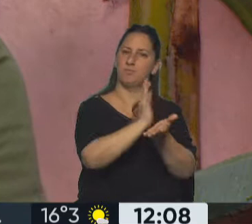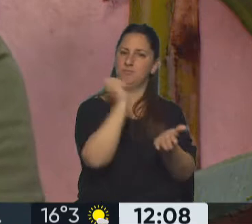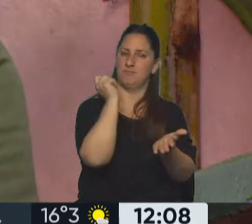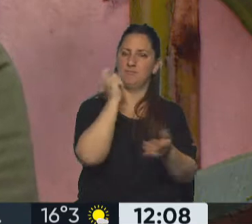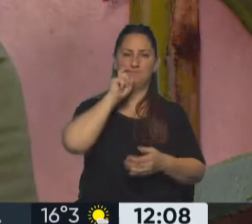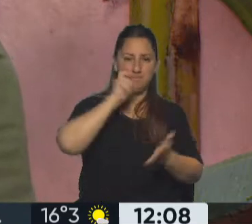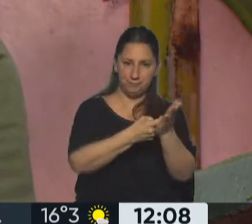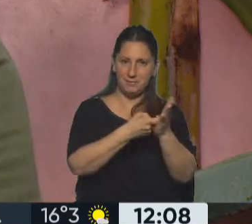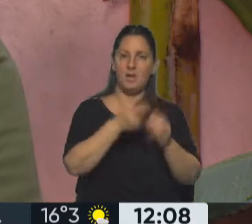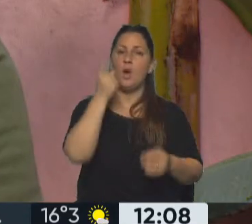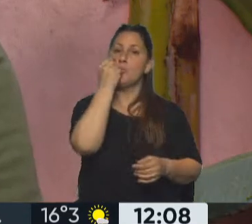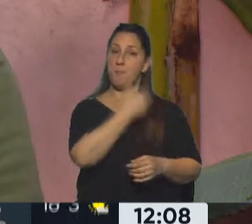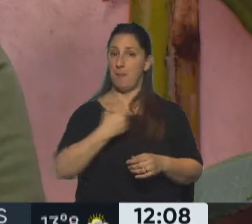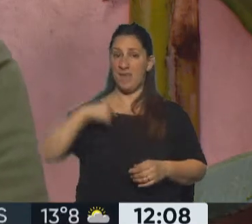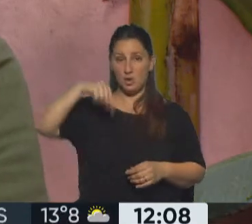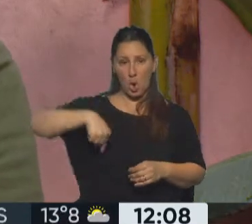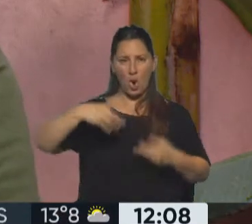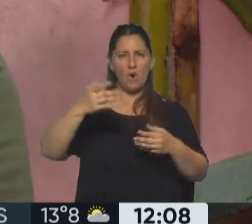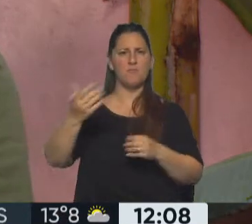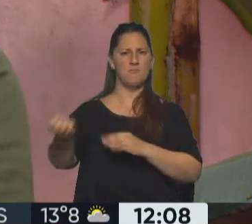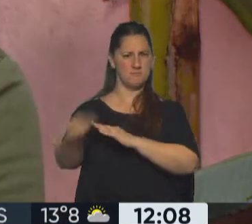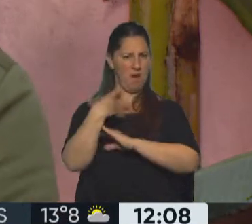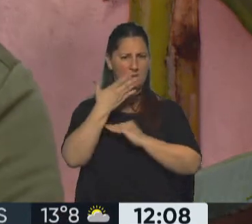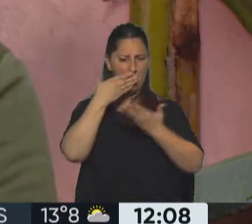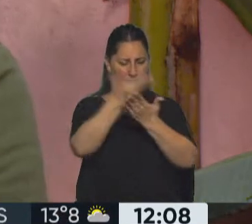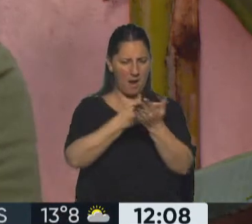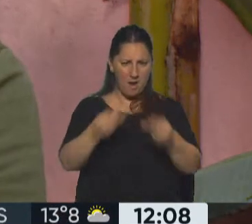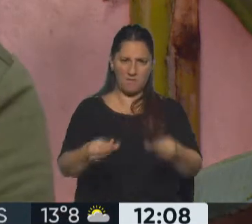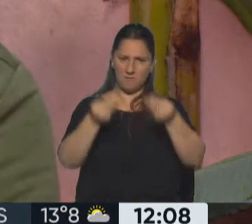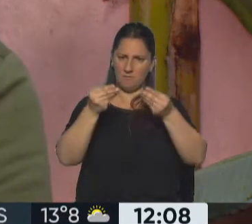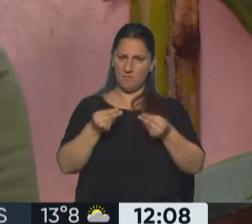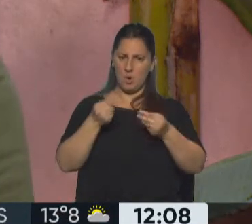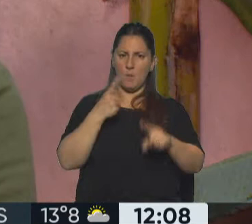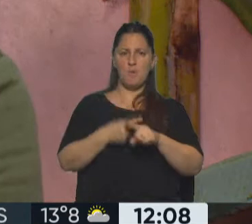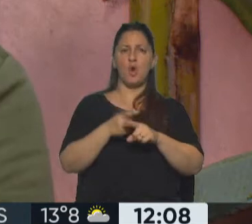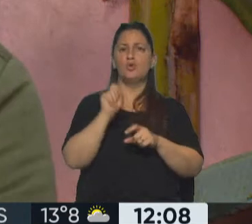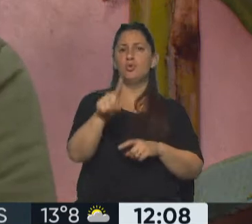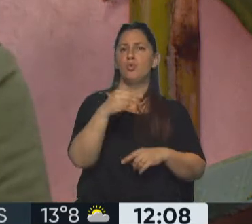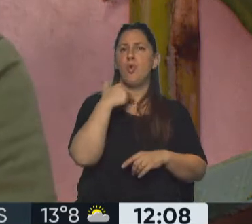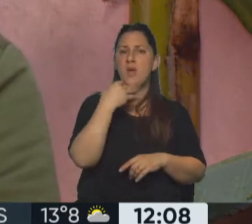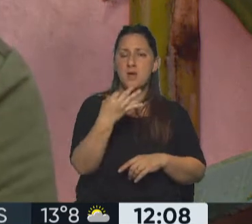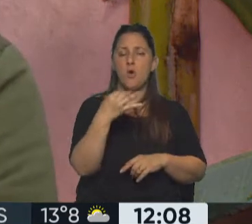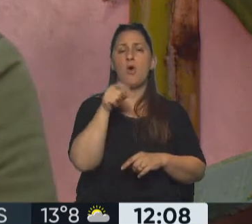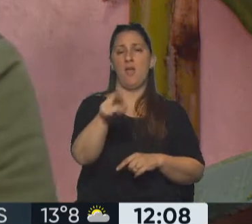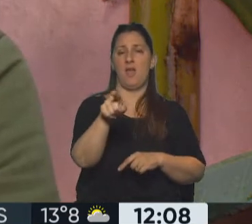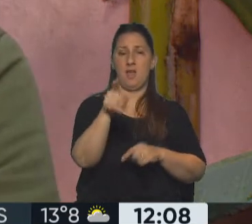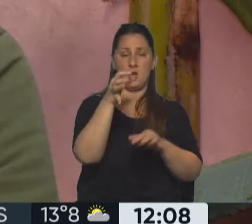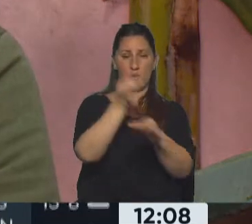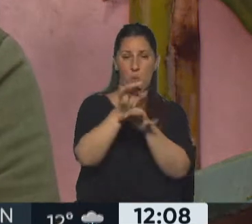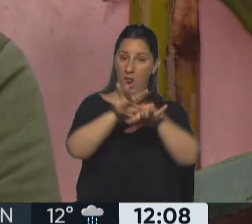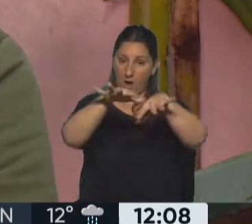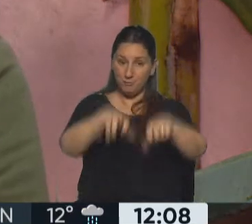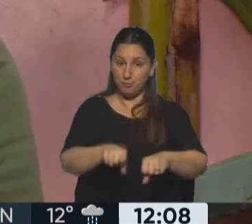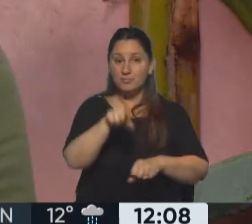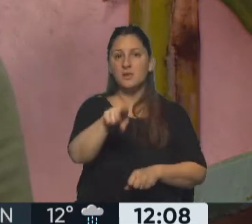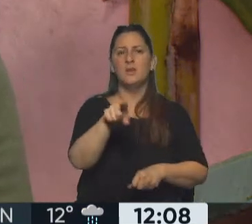decir, hay padres que hoy están recibiendo notificaciones por hechos que habrían hecho sus hijes en el ámbito